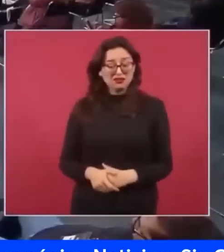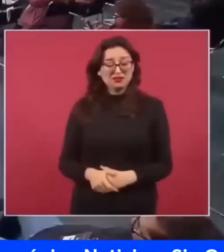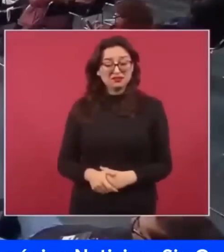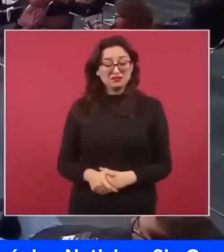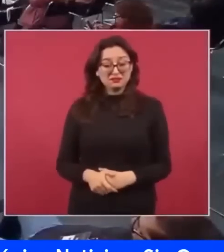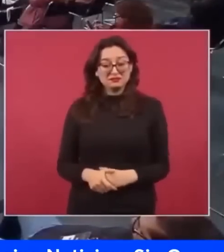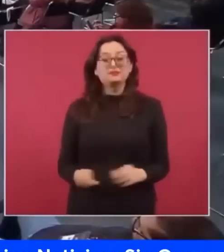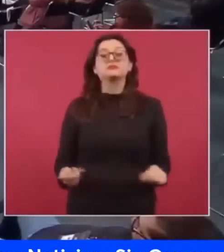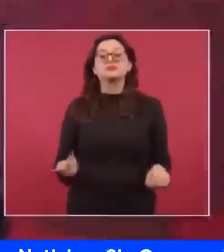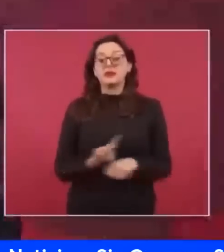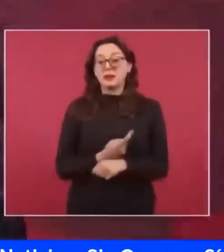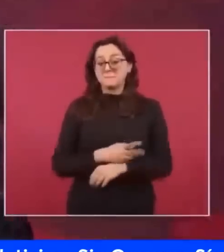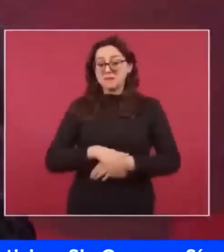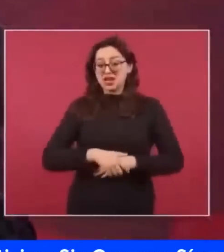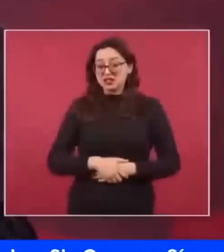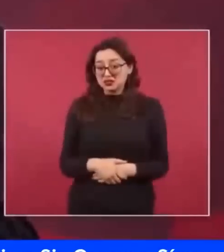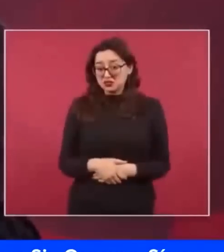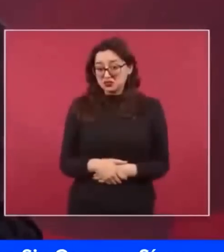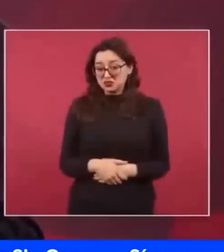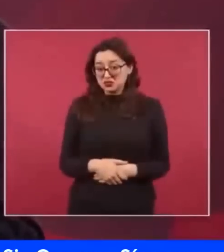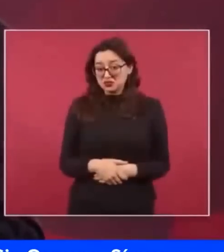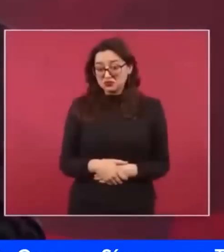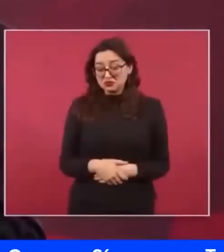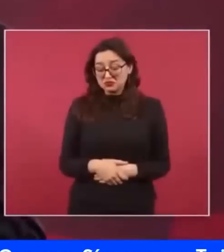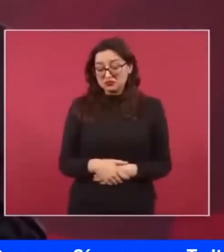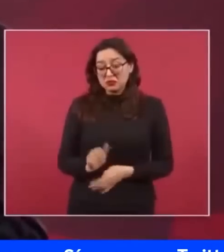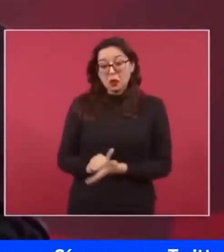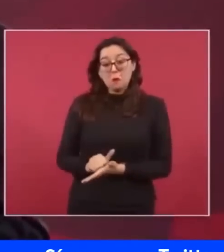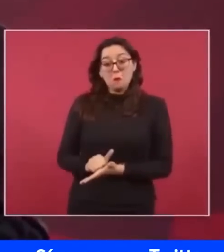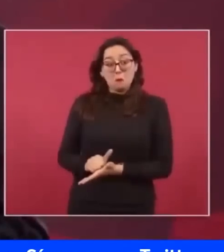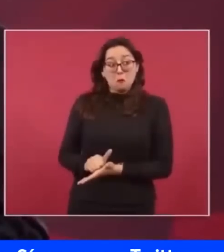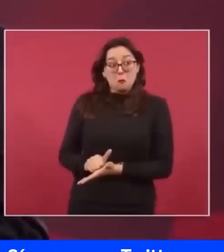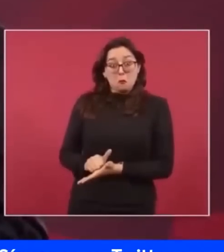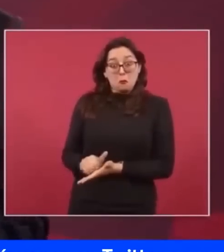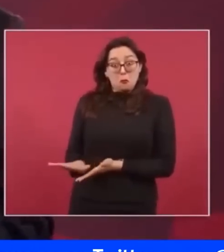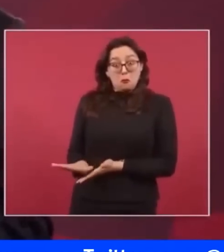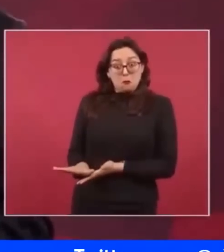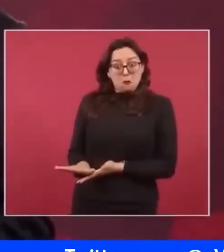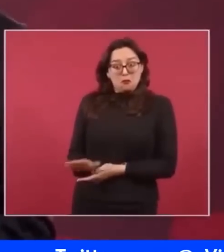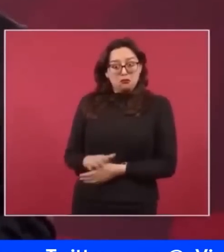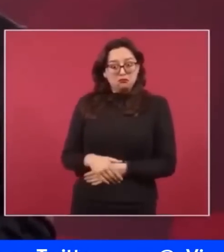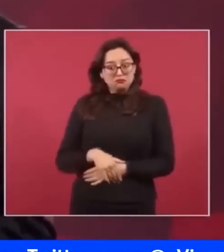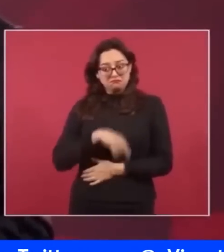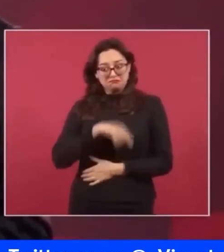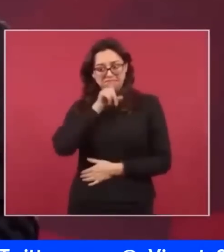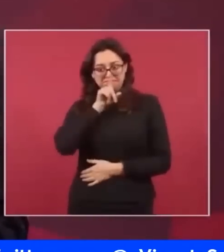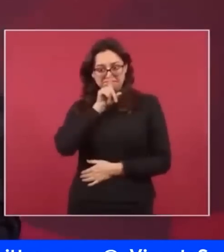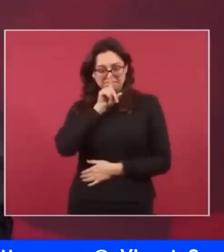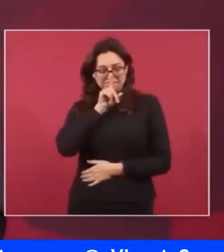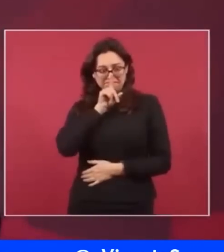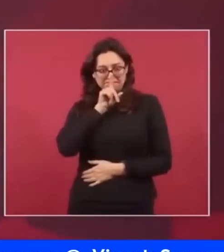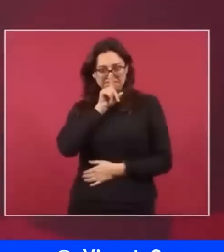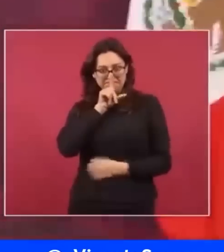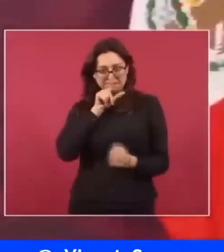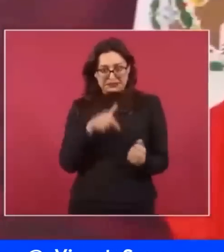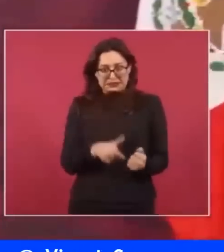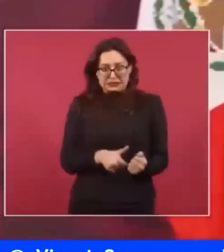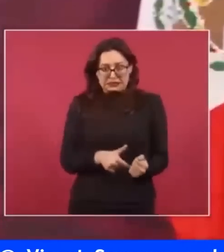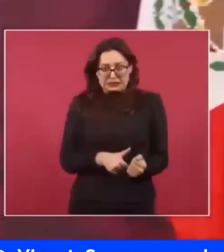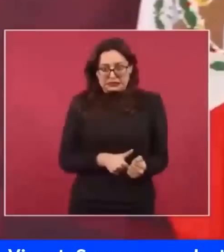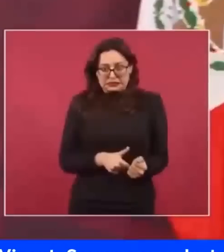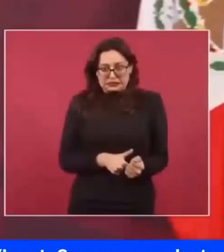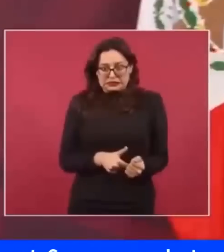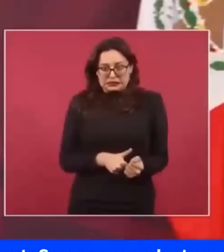y lo descubren y lo único que hacen es destituirlo y no se vuelve a saber nada más?